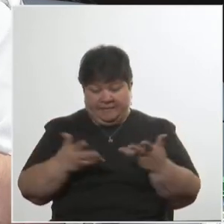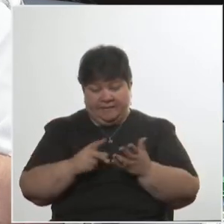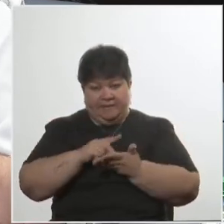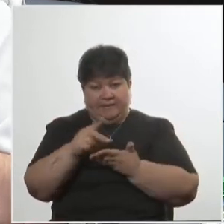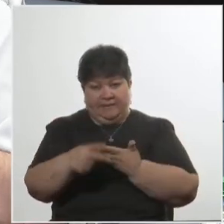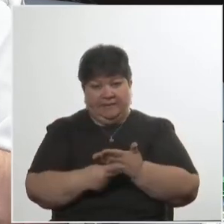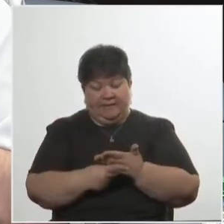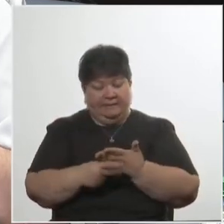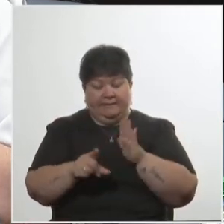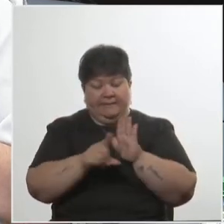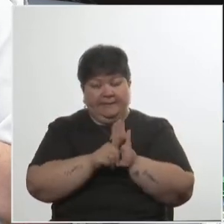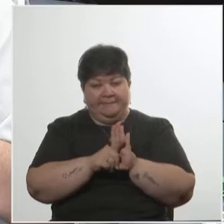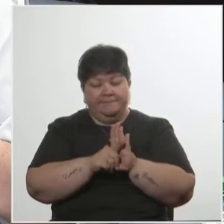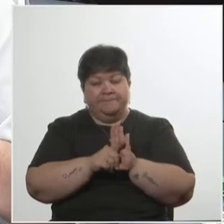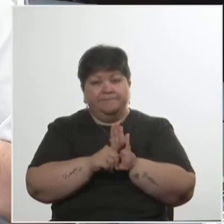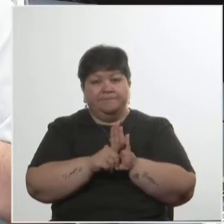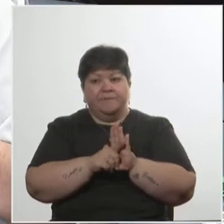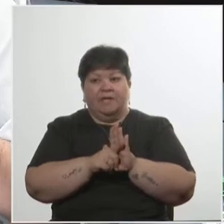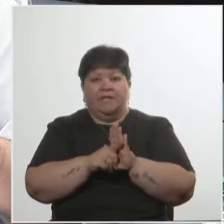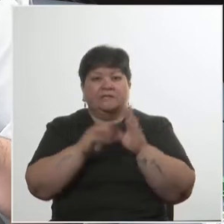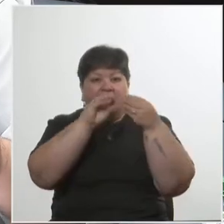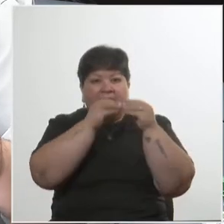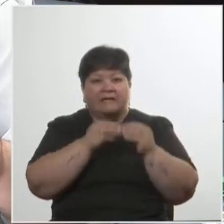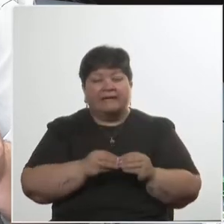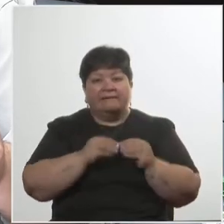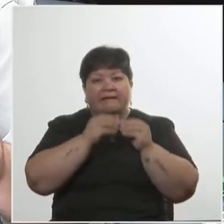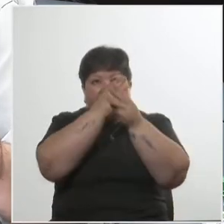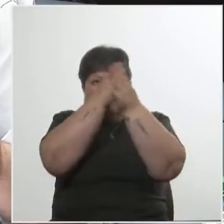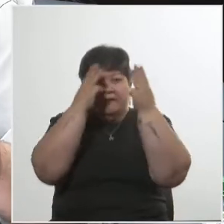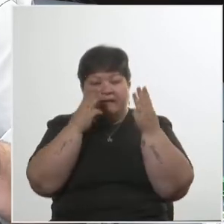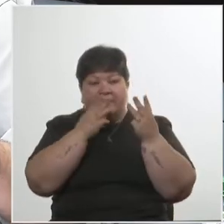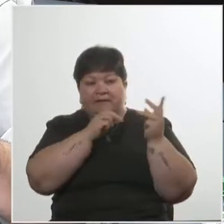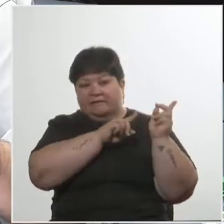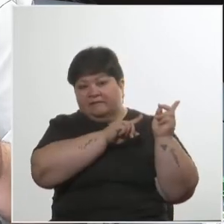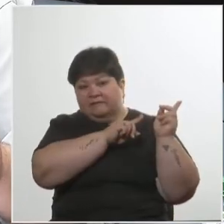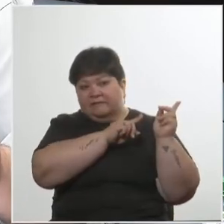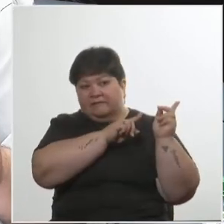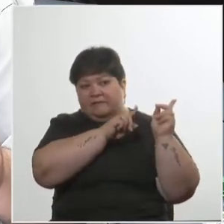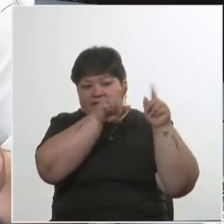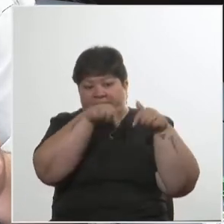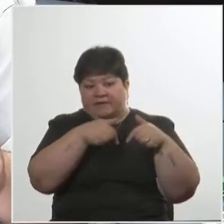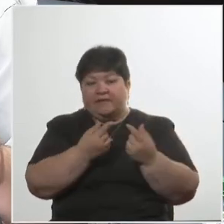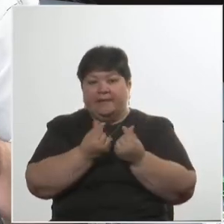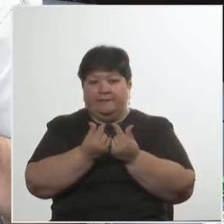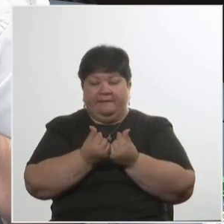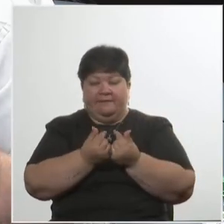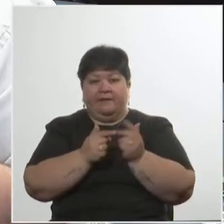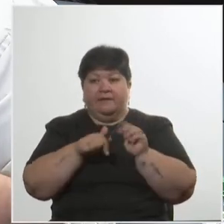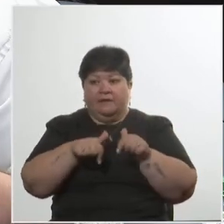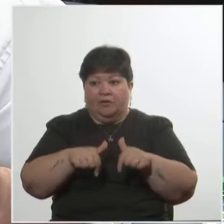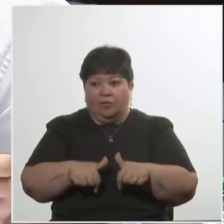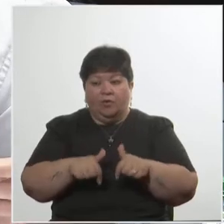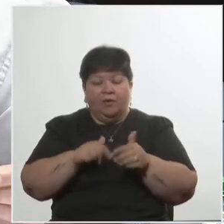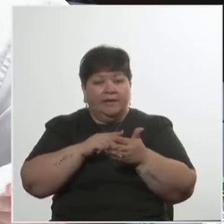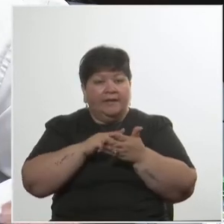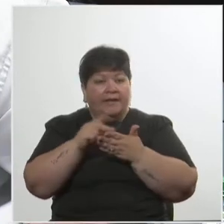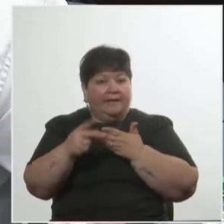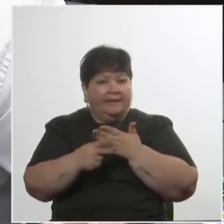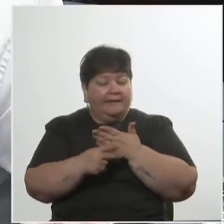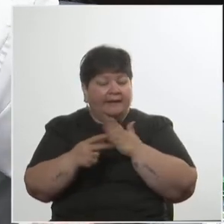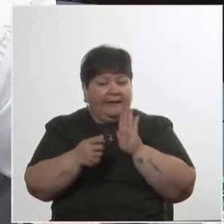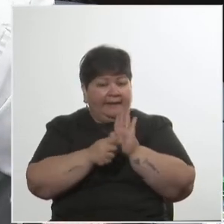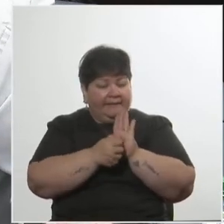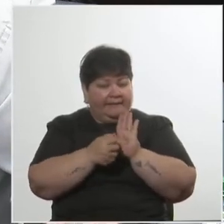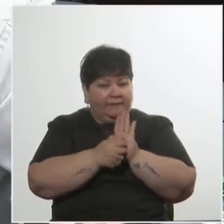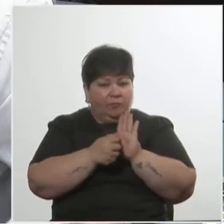atendidos por rentas generales que hoy en el proyecto que que se está votando es el artículo siete es el único artículo después